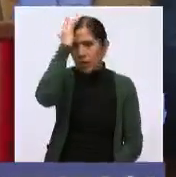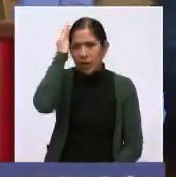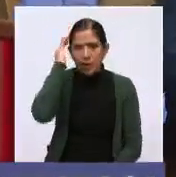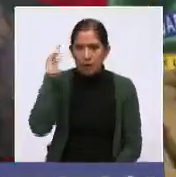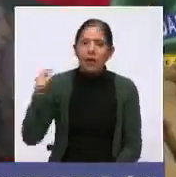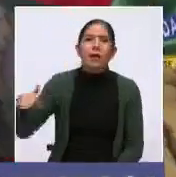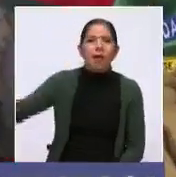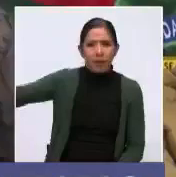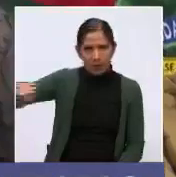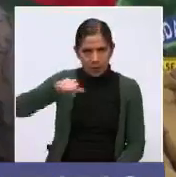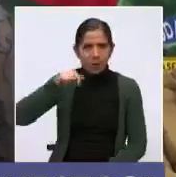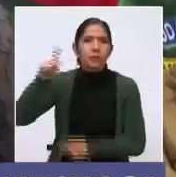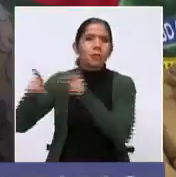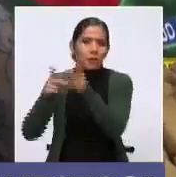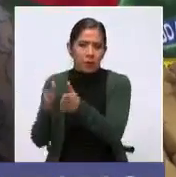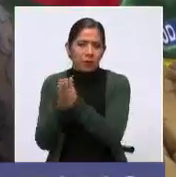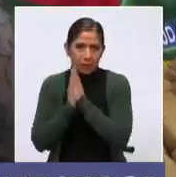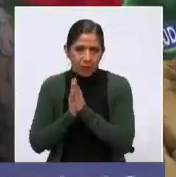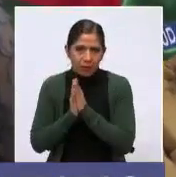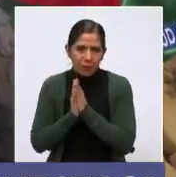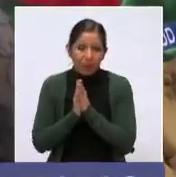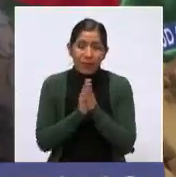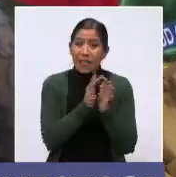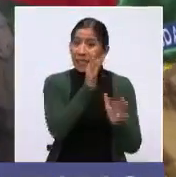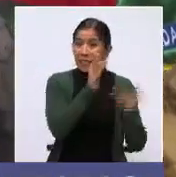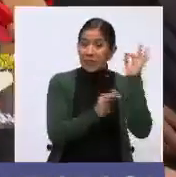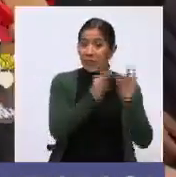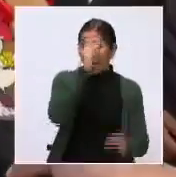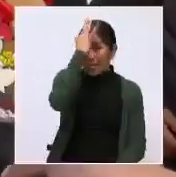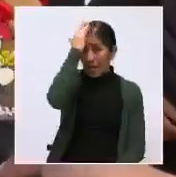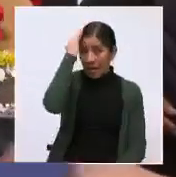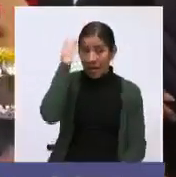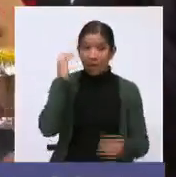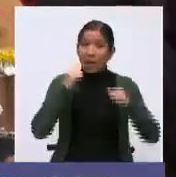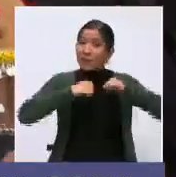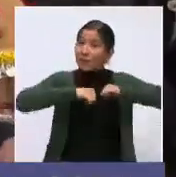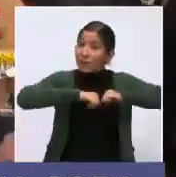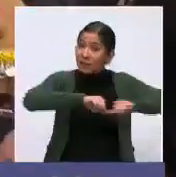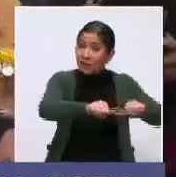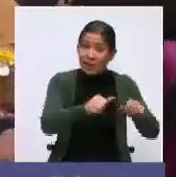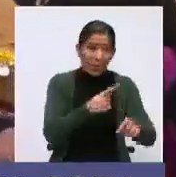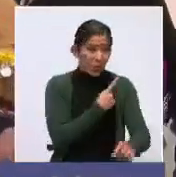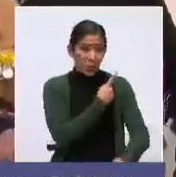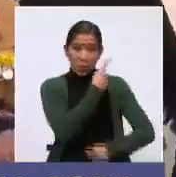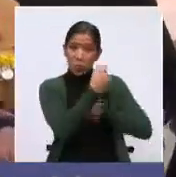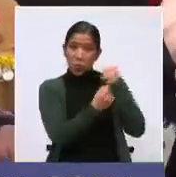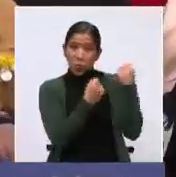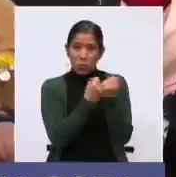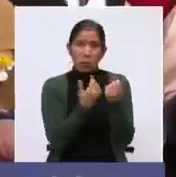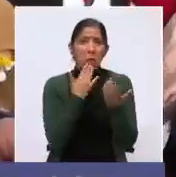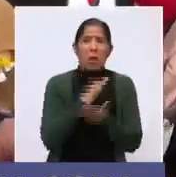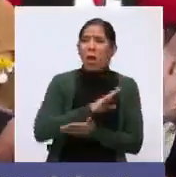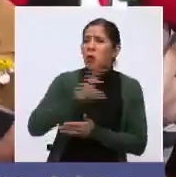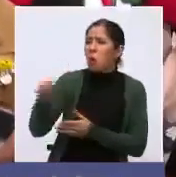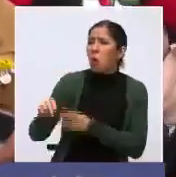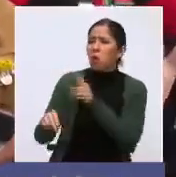Eva Copa, alcaldesa del Alto, portando así como se ha portado hasta ahora durante un año,